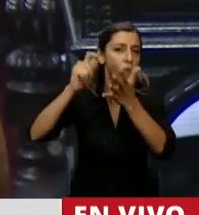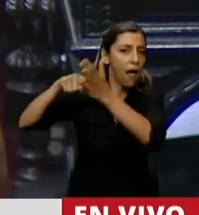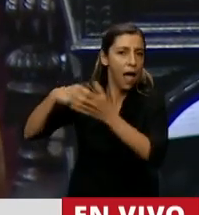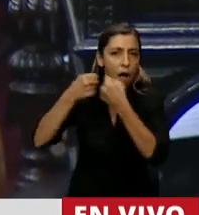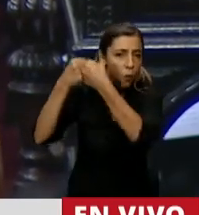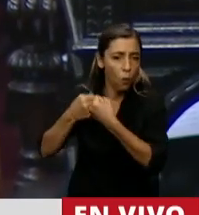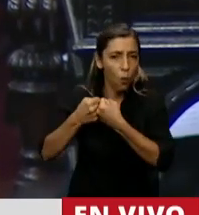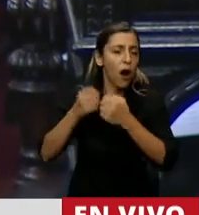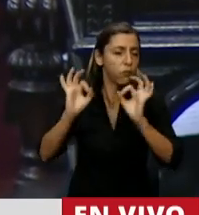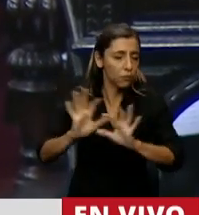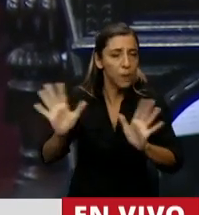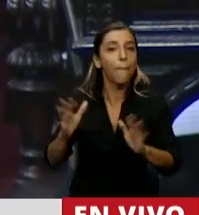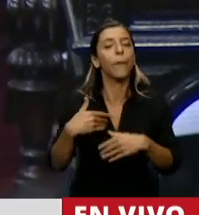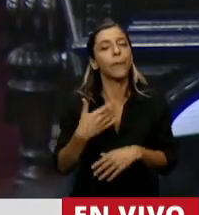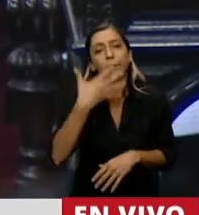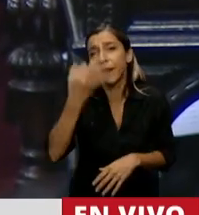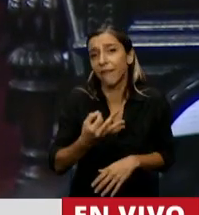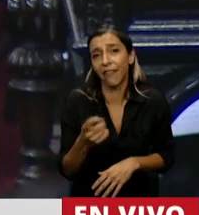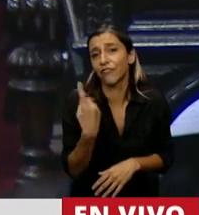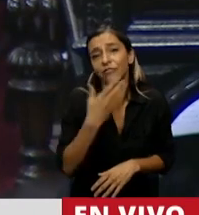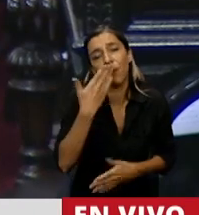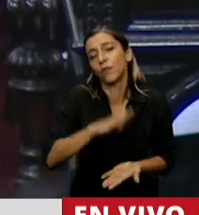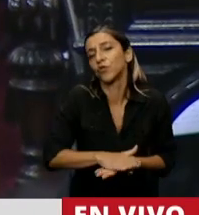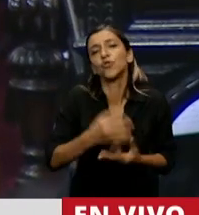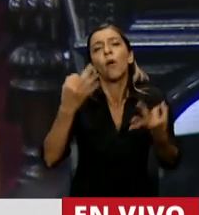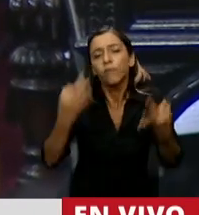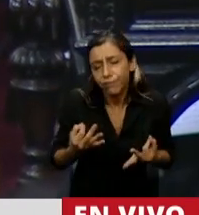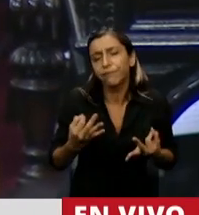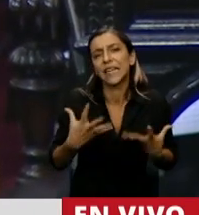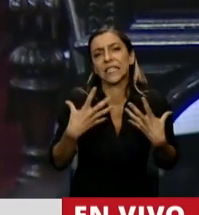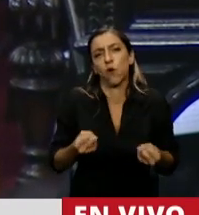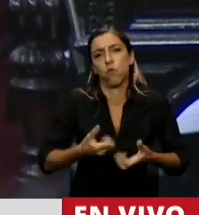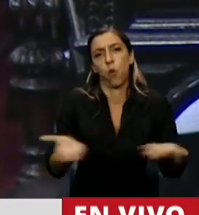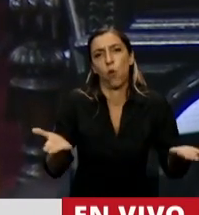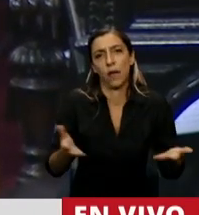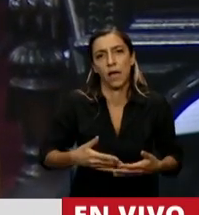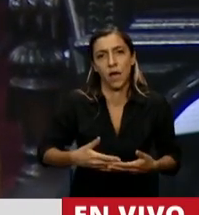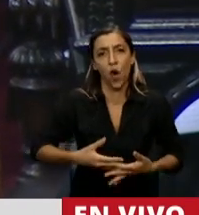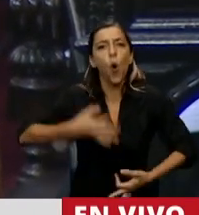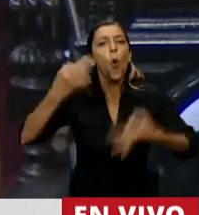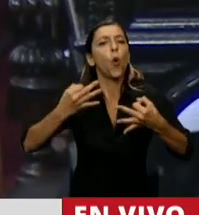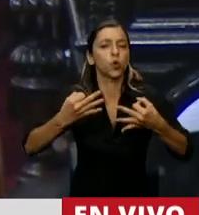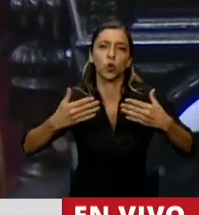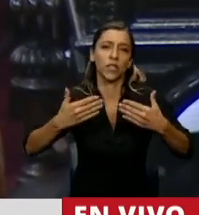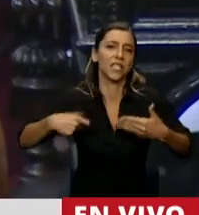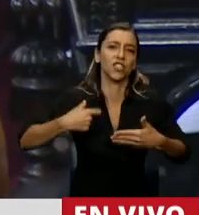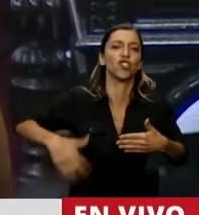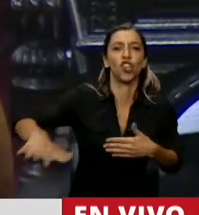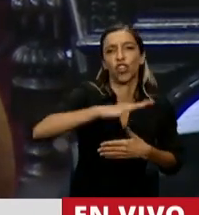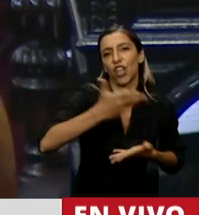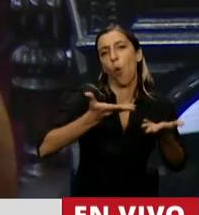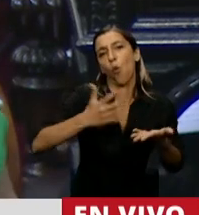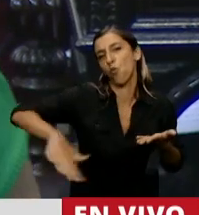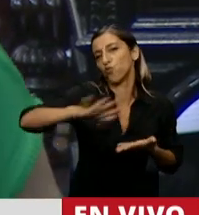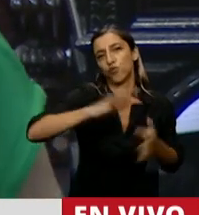cierto es que se trata de una cuestión de salud pública y de justicia social. Y a esto último quisiera referirme y